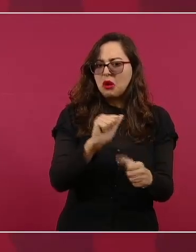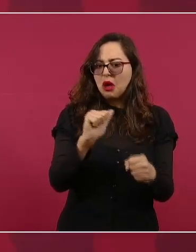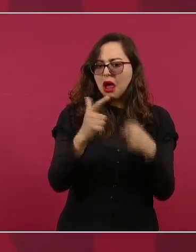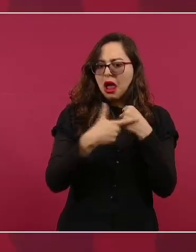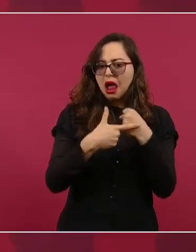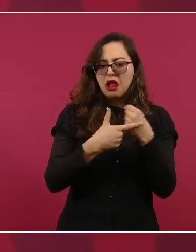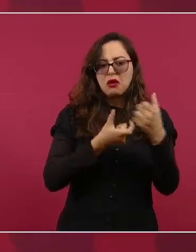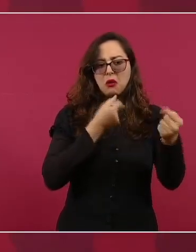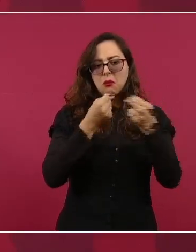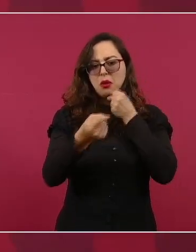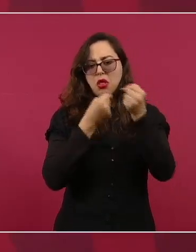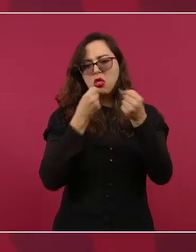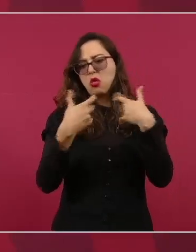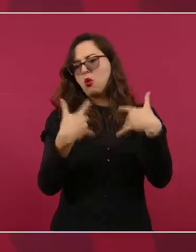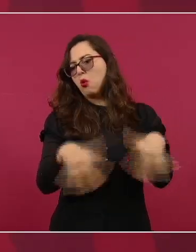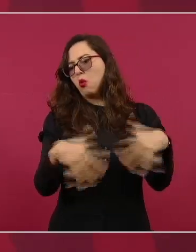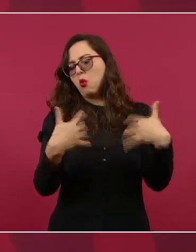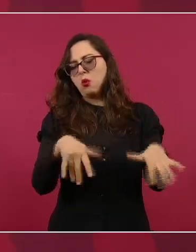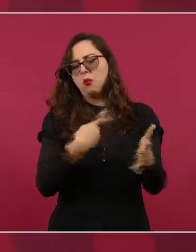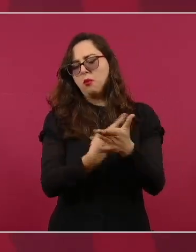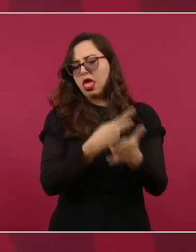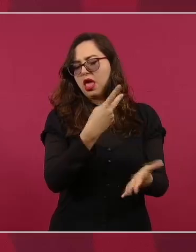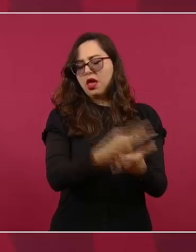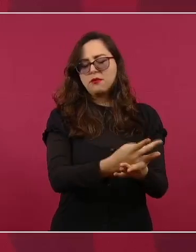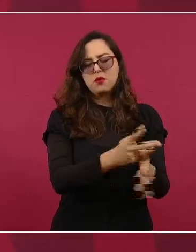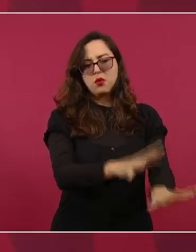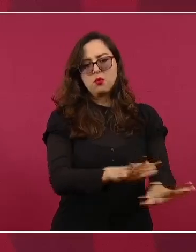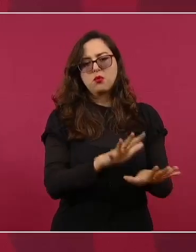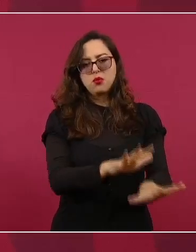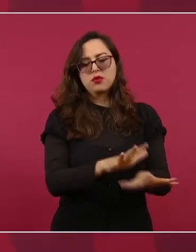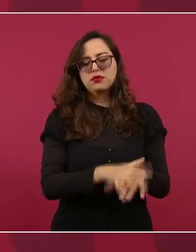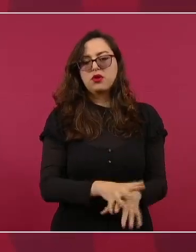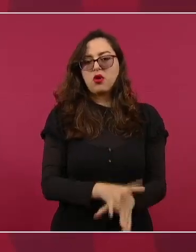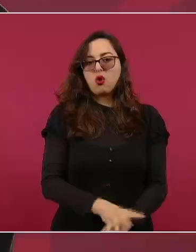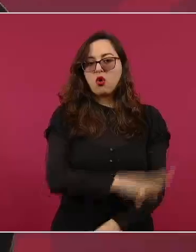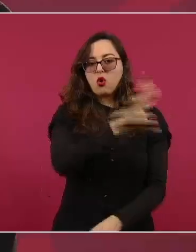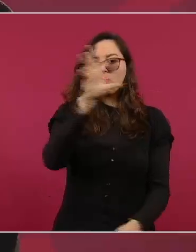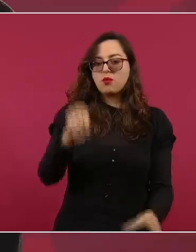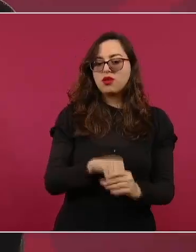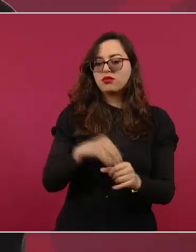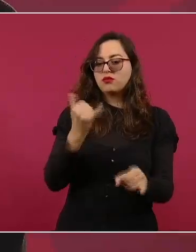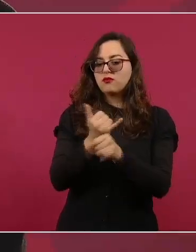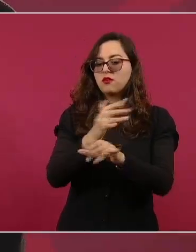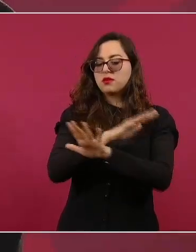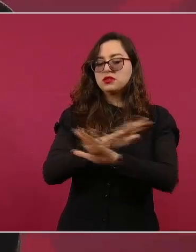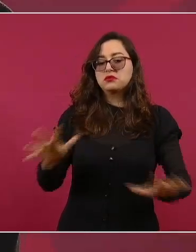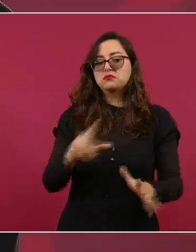al periodismo, el que hizo el reportaje, pura información de la DEA